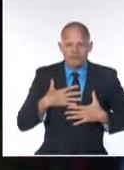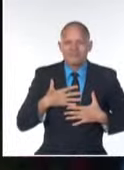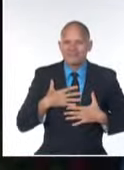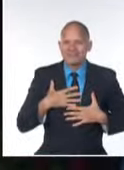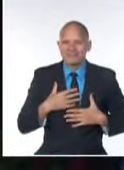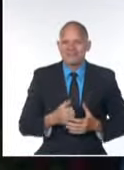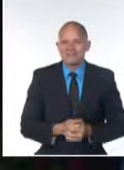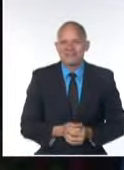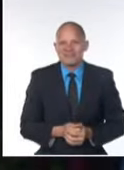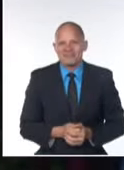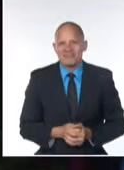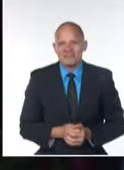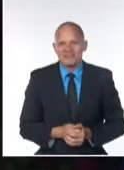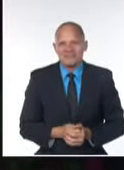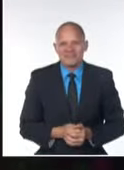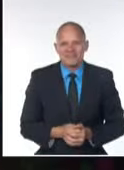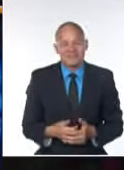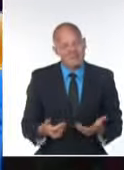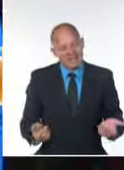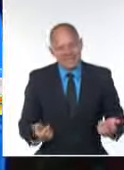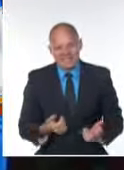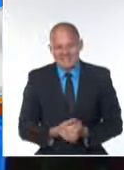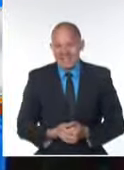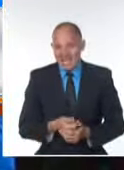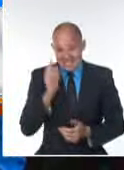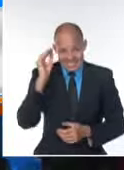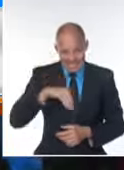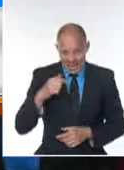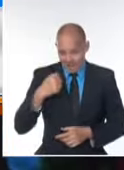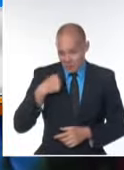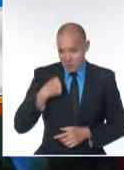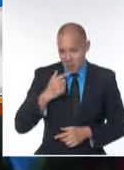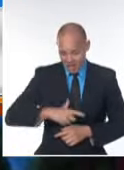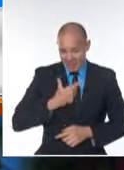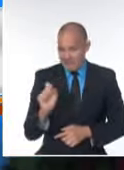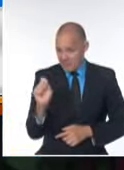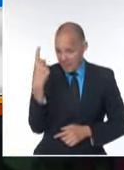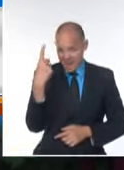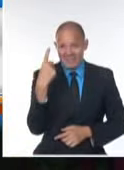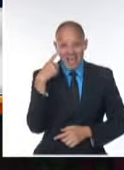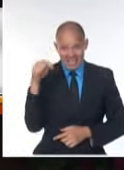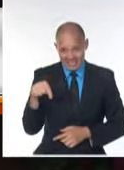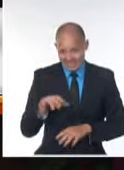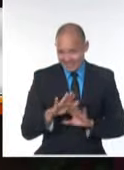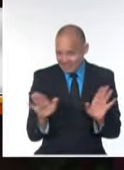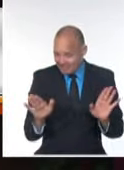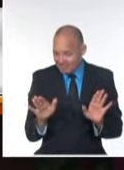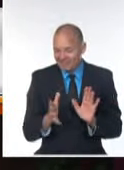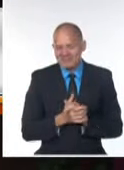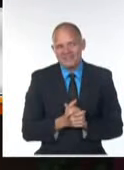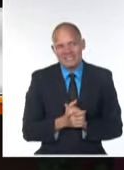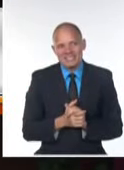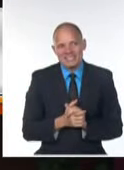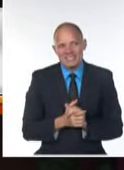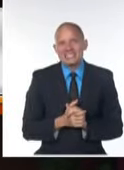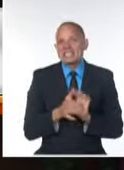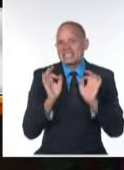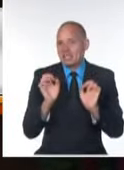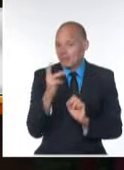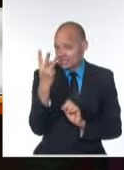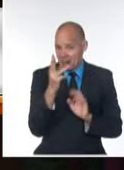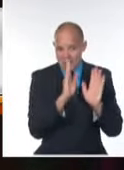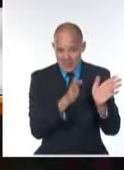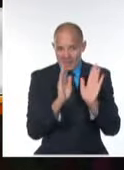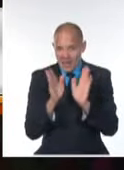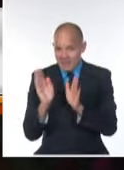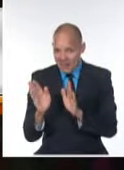Como muchas personas saben, Calendario para mí ha sido mi primera experiencia como dramatizado, y en las 3 temporadas el personaje ha